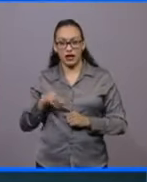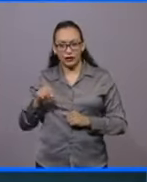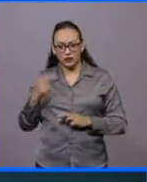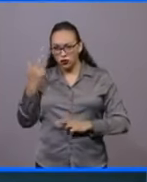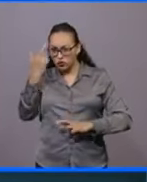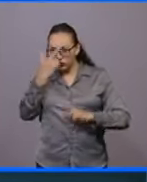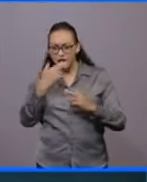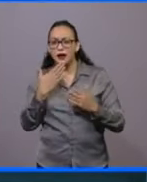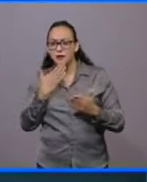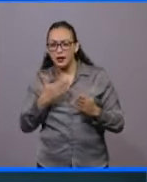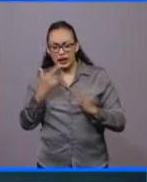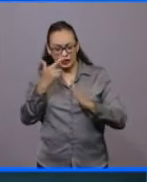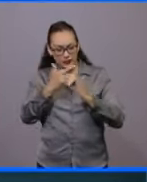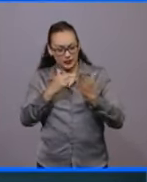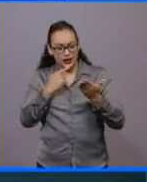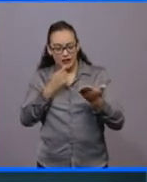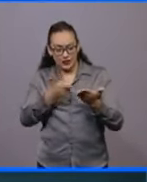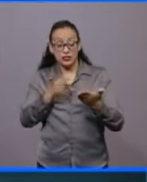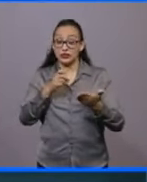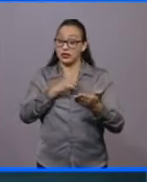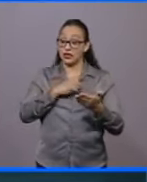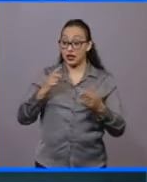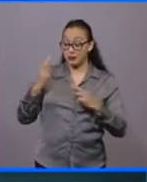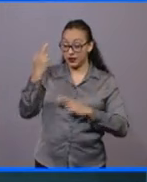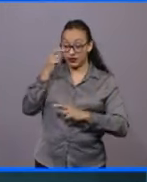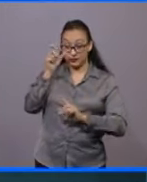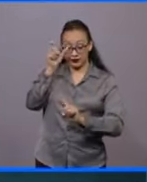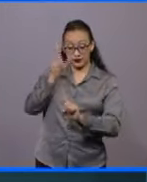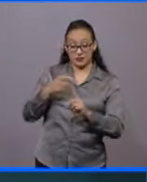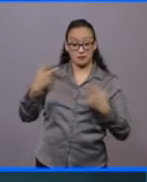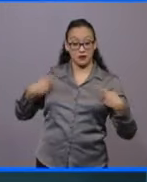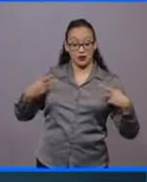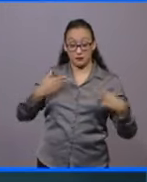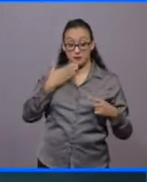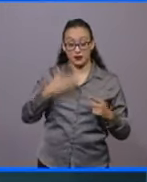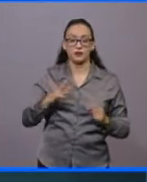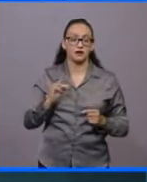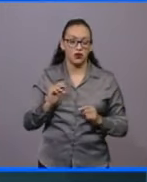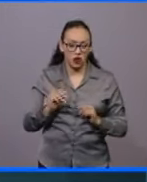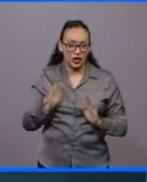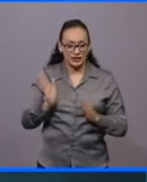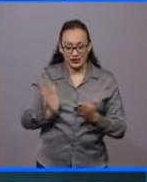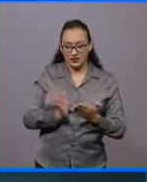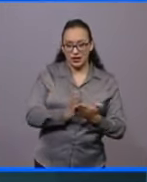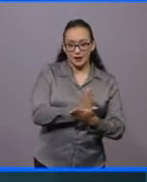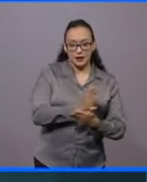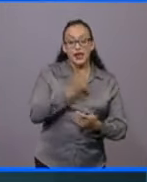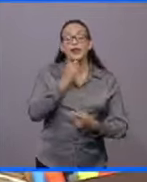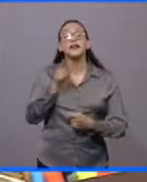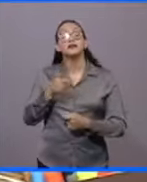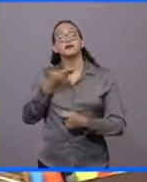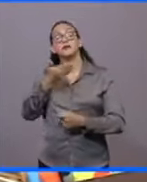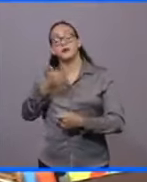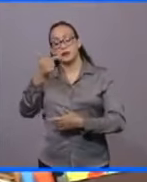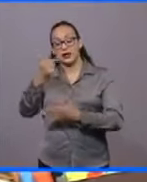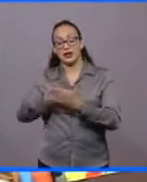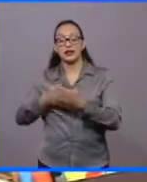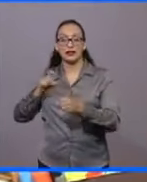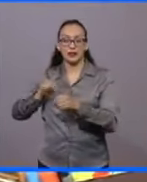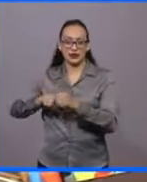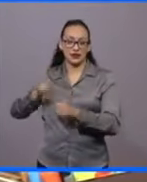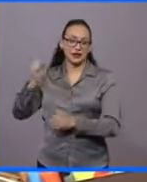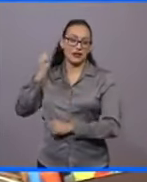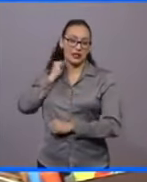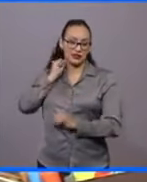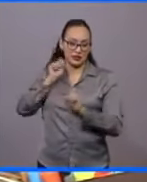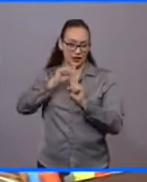análisis de un requisito de elegibilidad, sino que se trata de un vicio procedimental en la integración del listado de candidaturas del Senado. Lo que